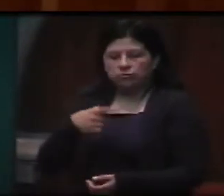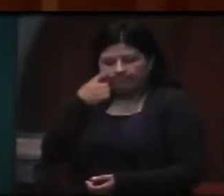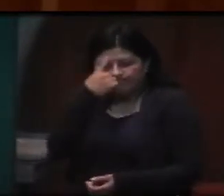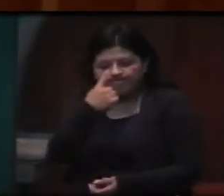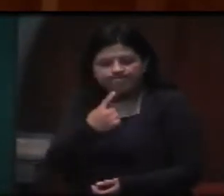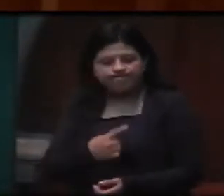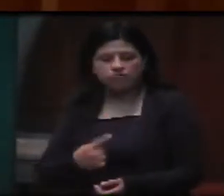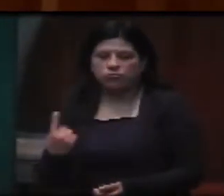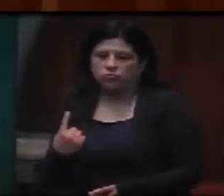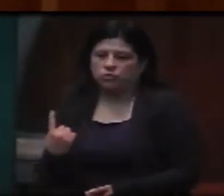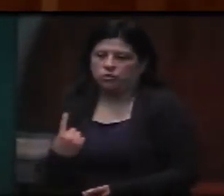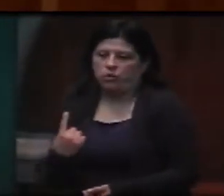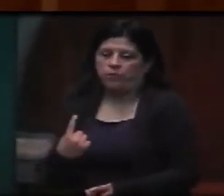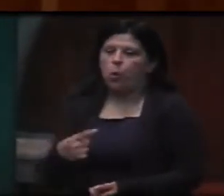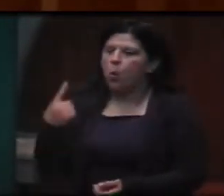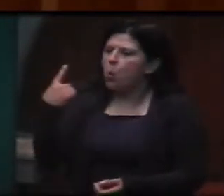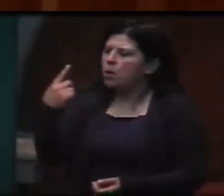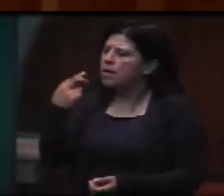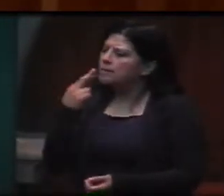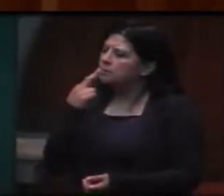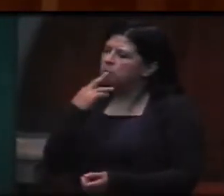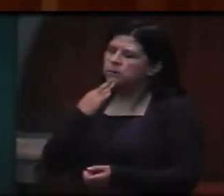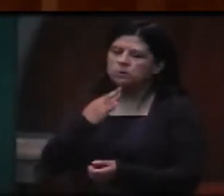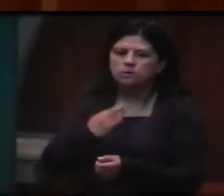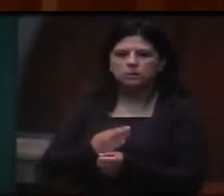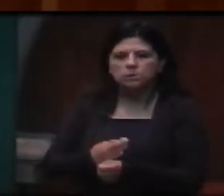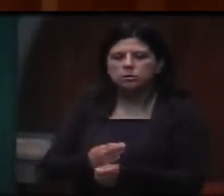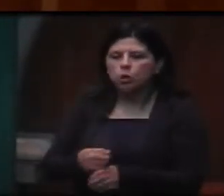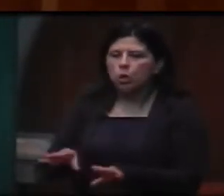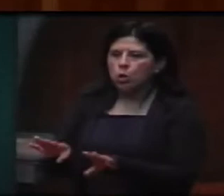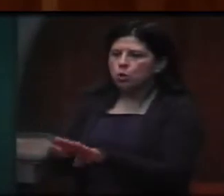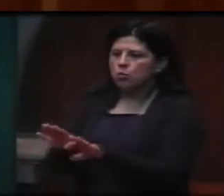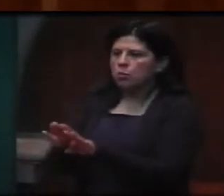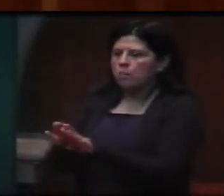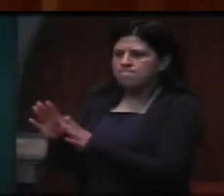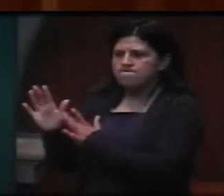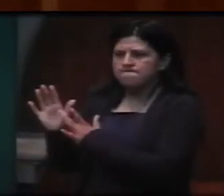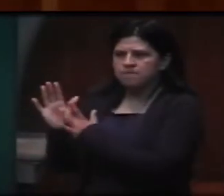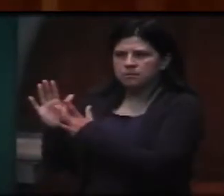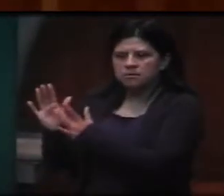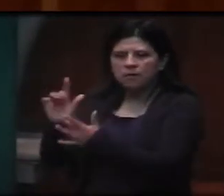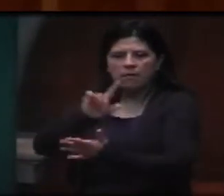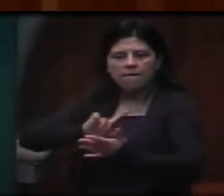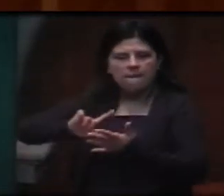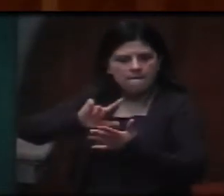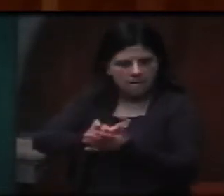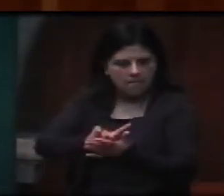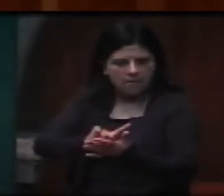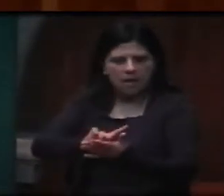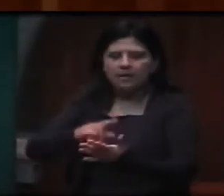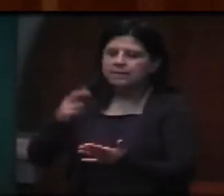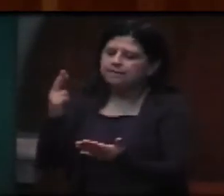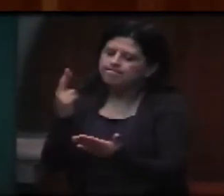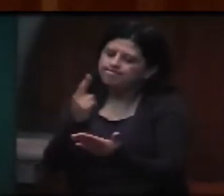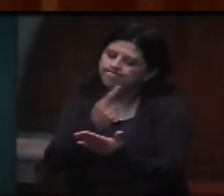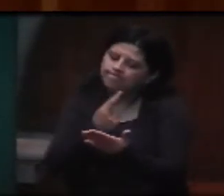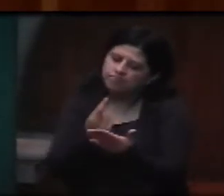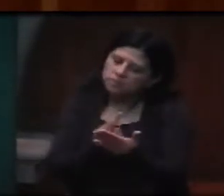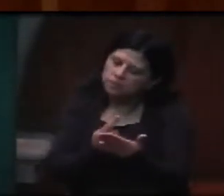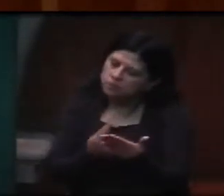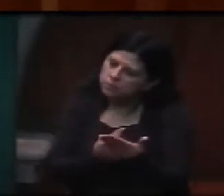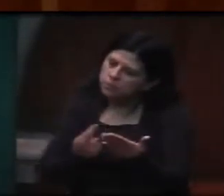una de nuestras responsabilidades como legisladores es la de revisar permanentemente el marco